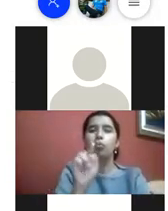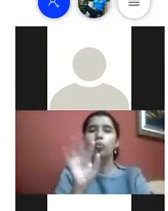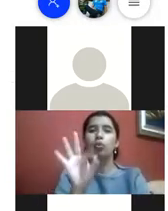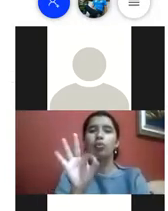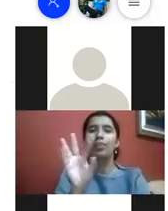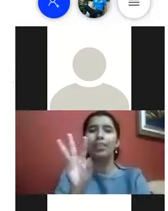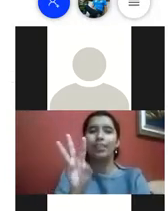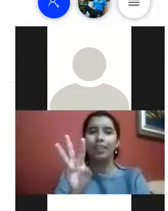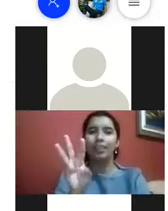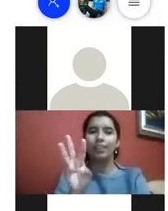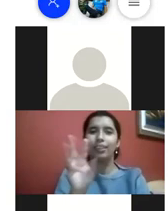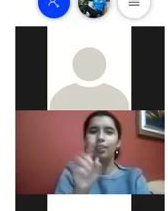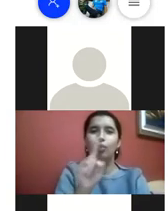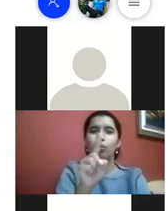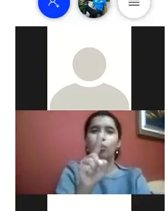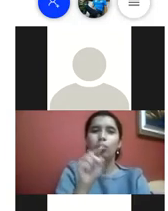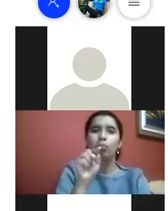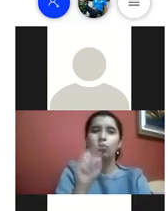que se desarrolló en la presentación